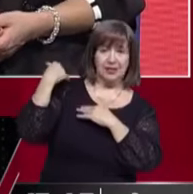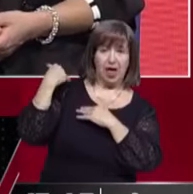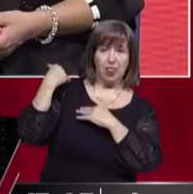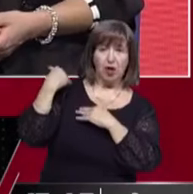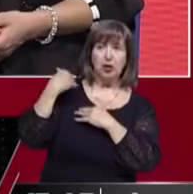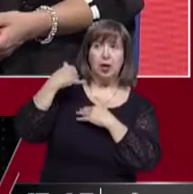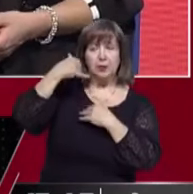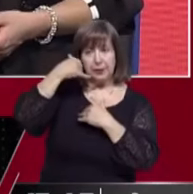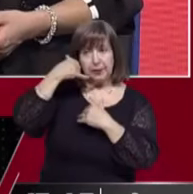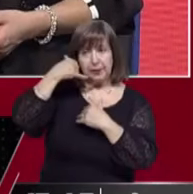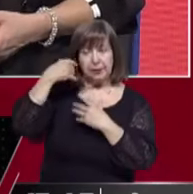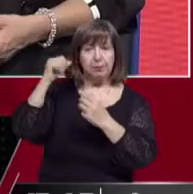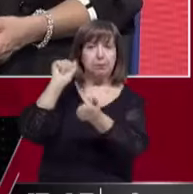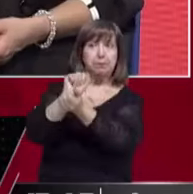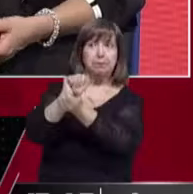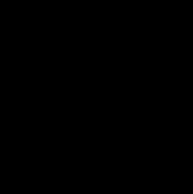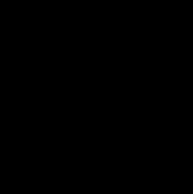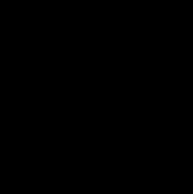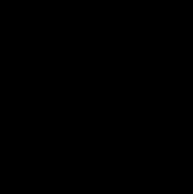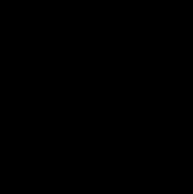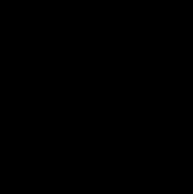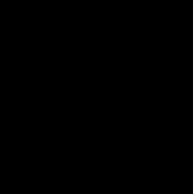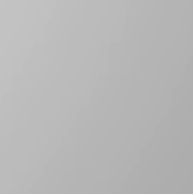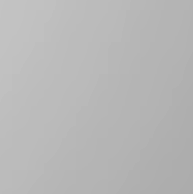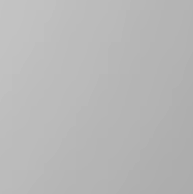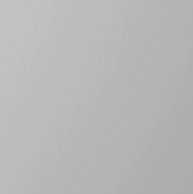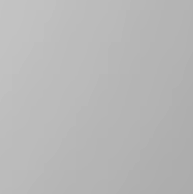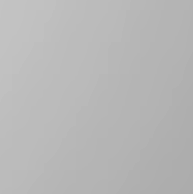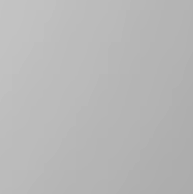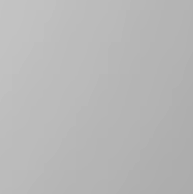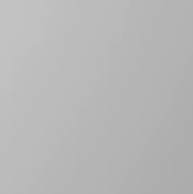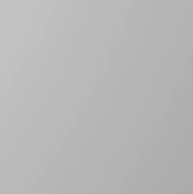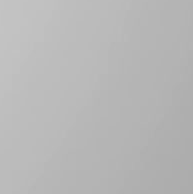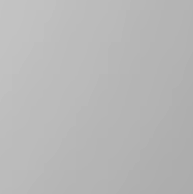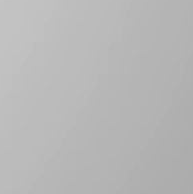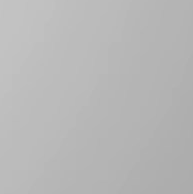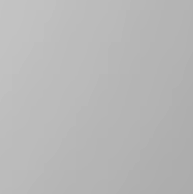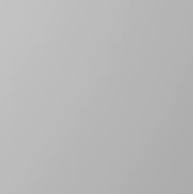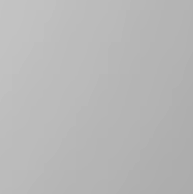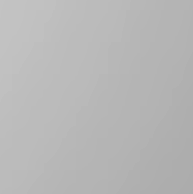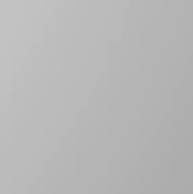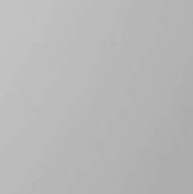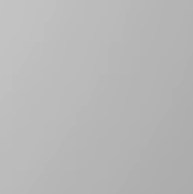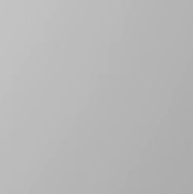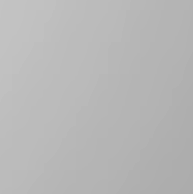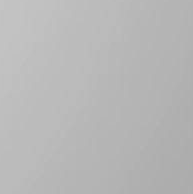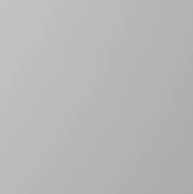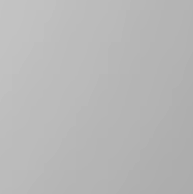en manos de la justicia salvadoreña. Estás en el 7.